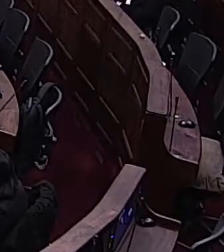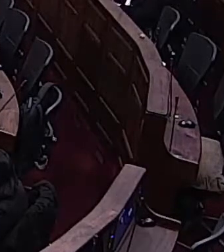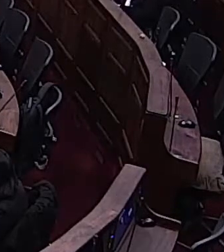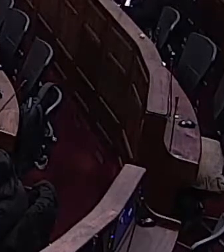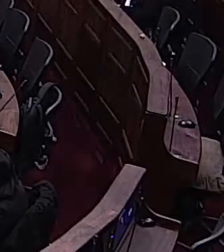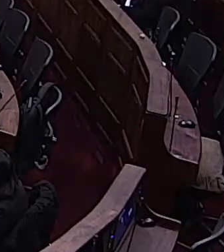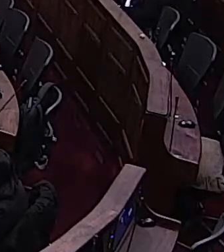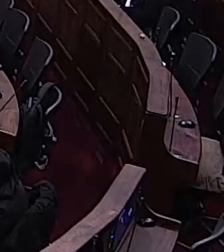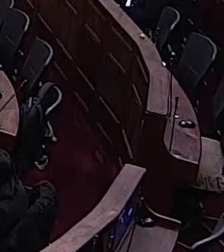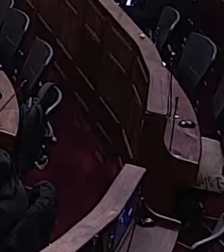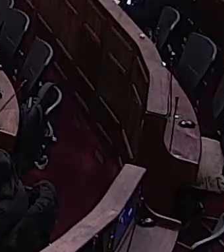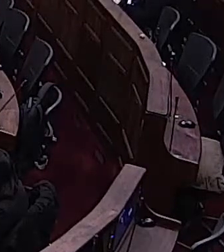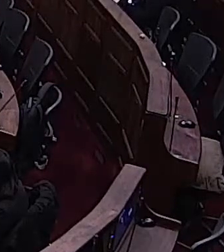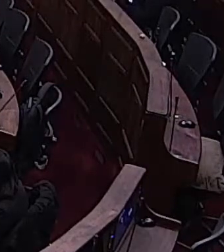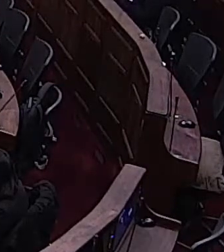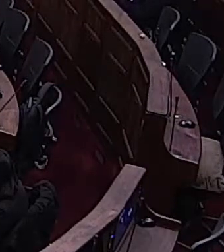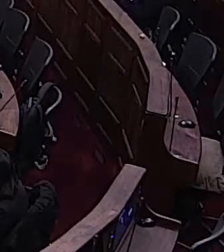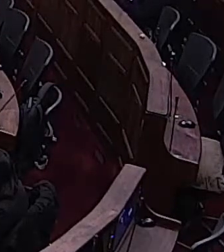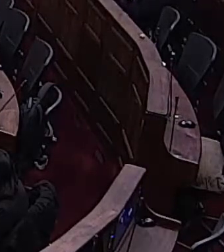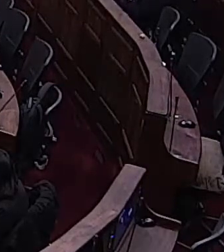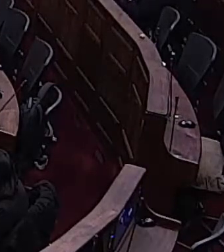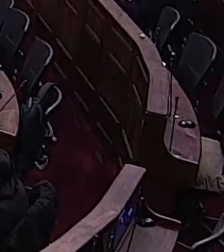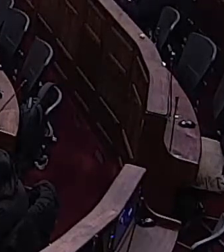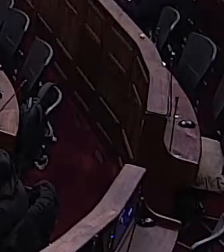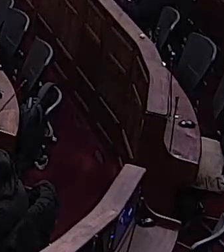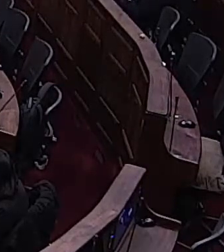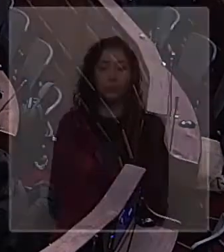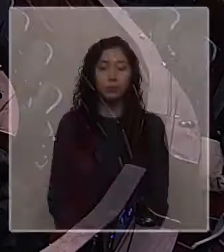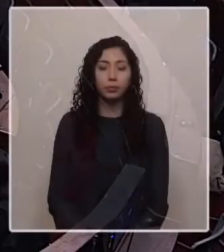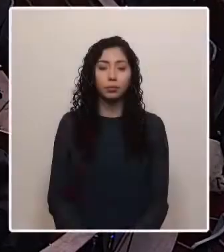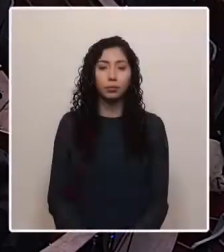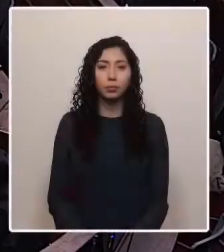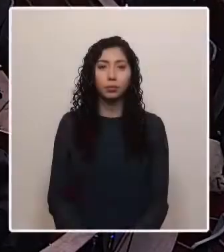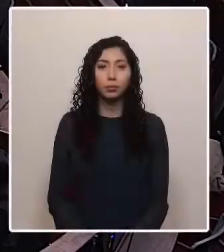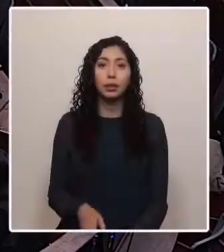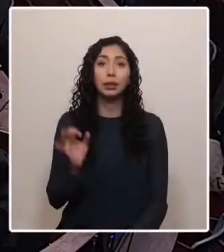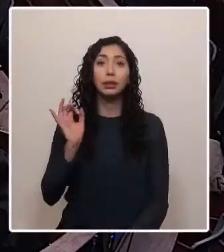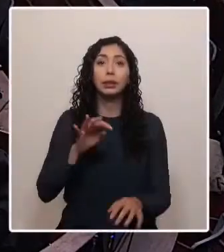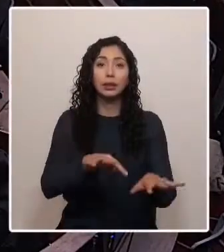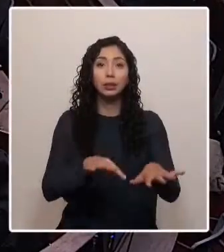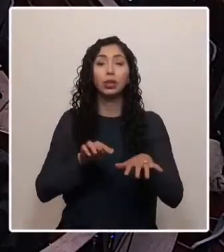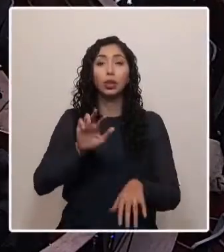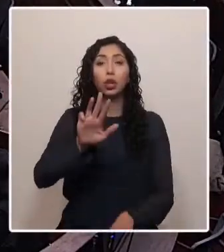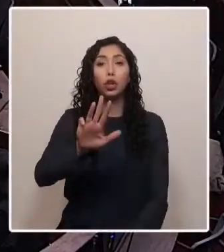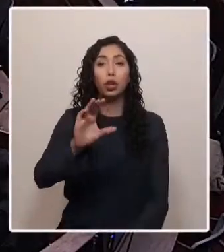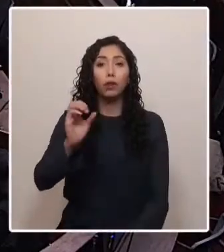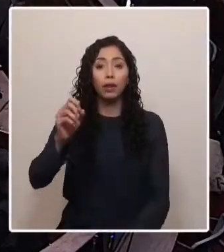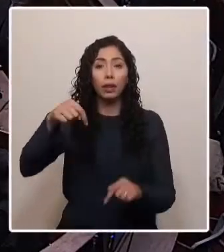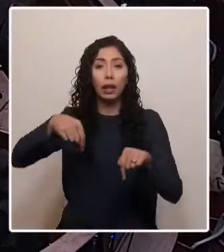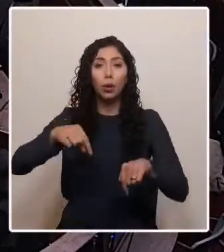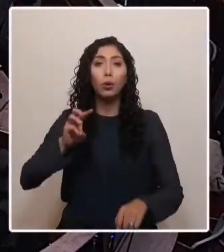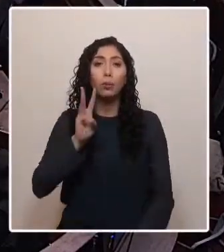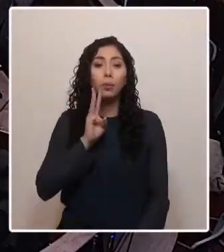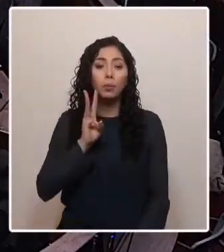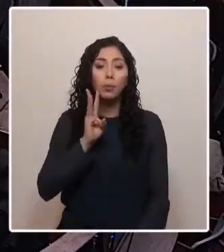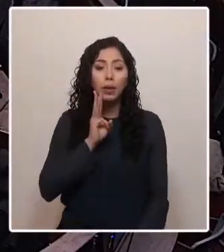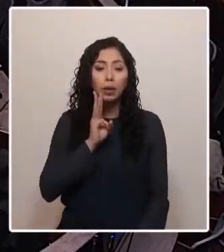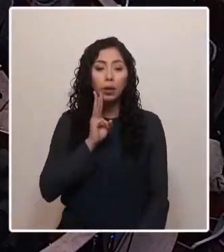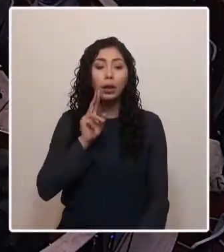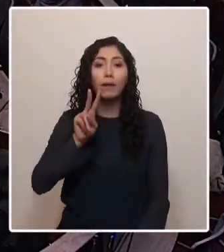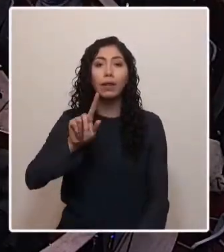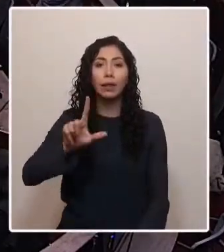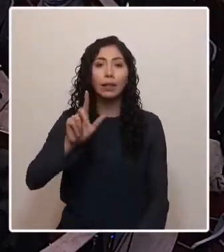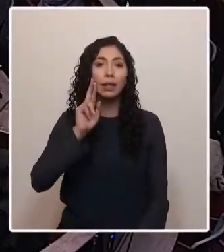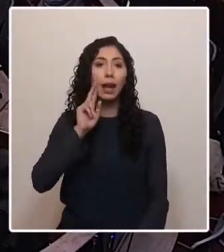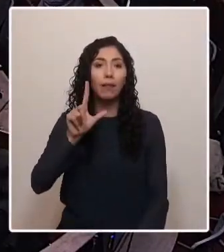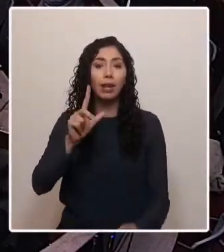Oficial de la 90ª sesión de plenario de la Convención Constitucional, hoy miércoles 27 de abril de 2022. La orden del día